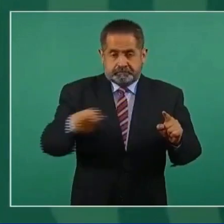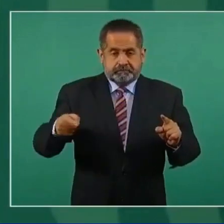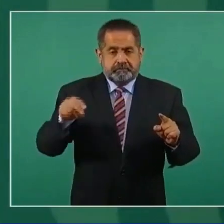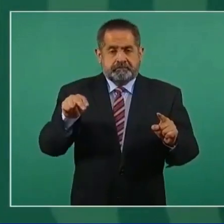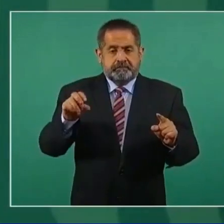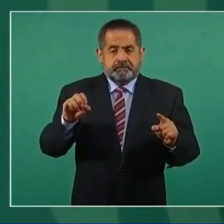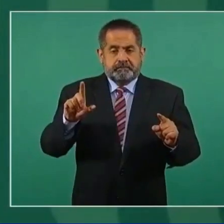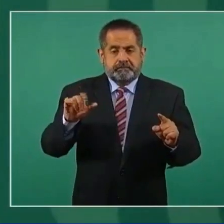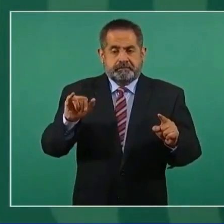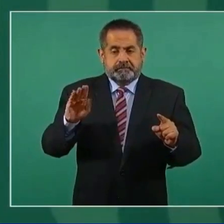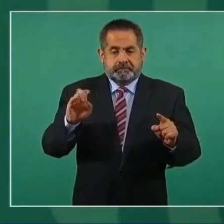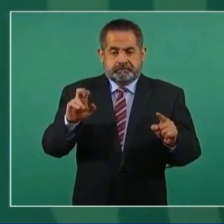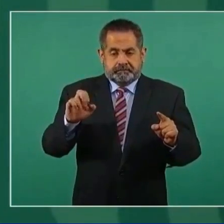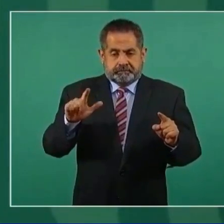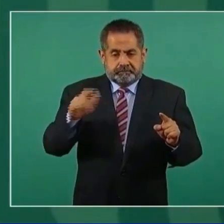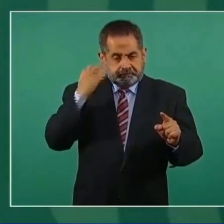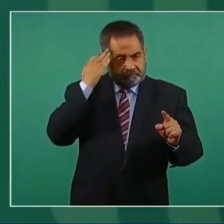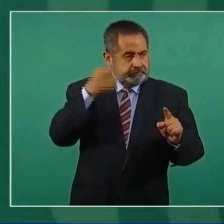neoliberal,